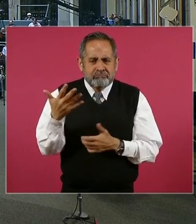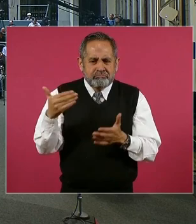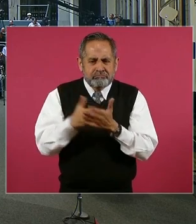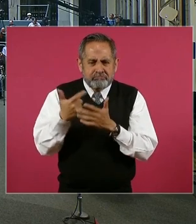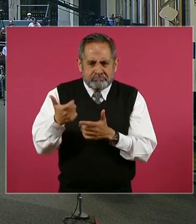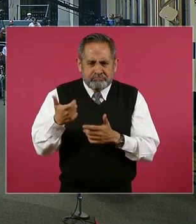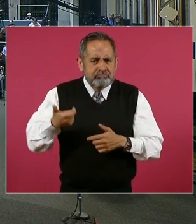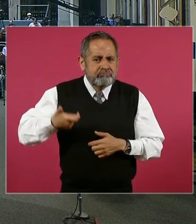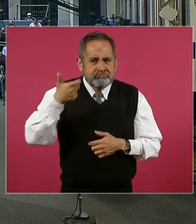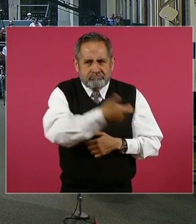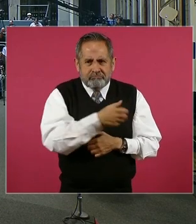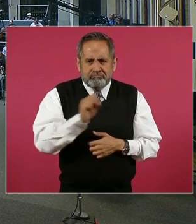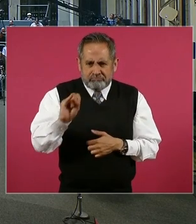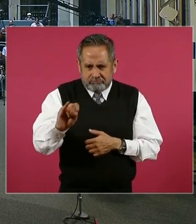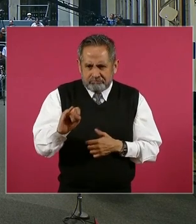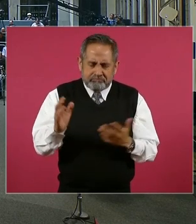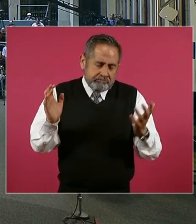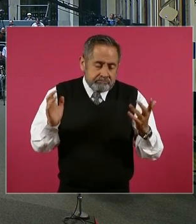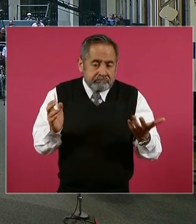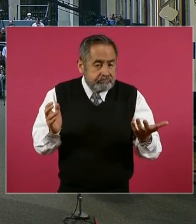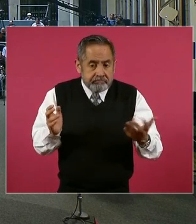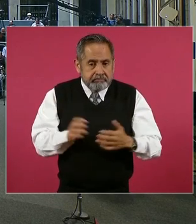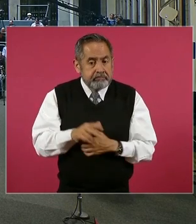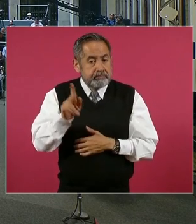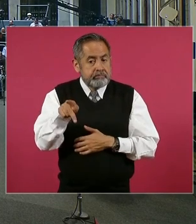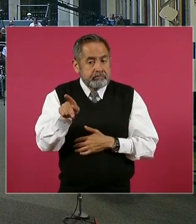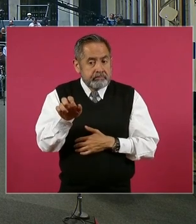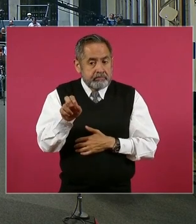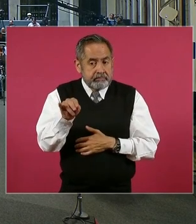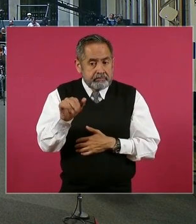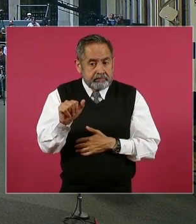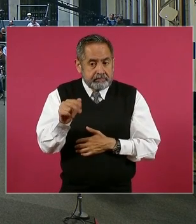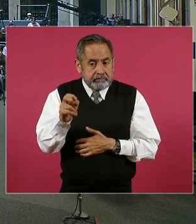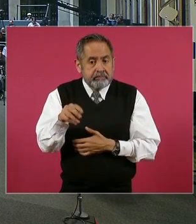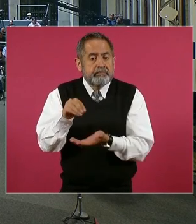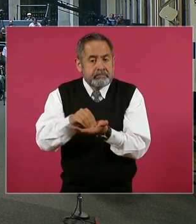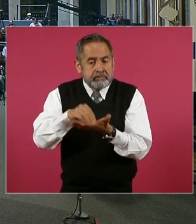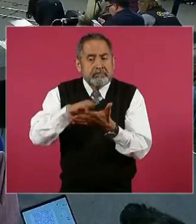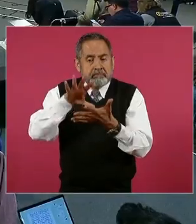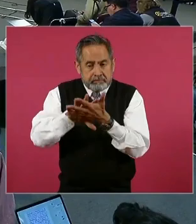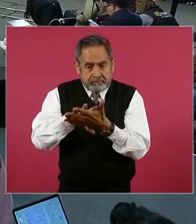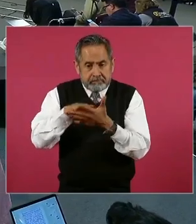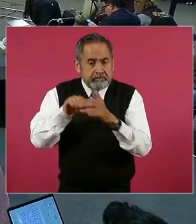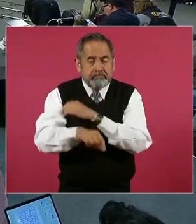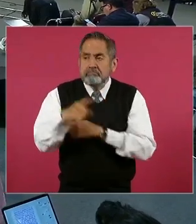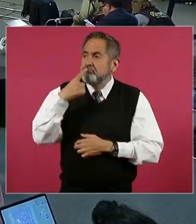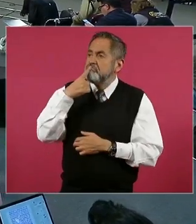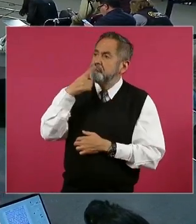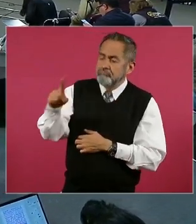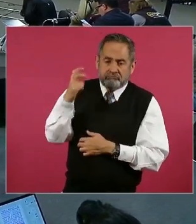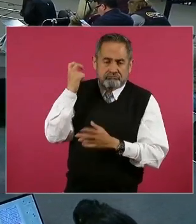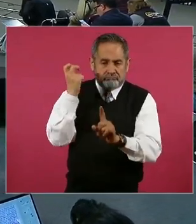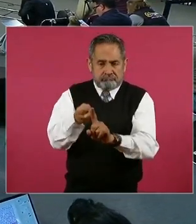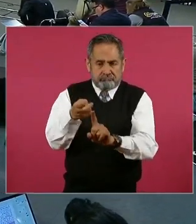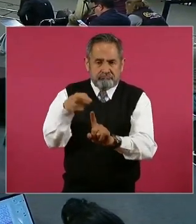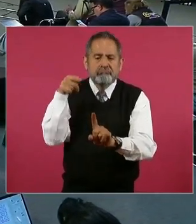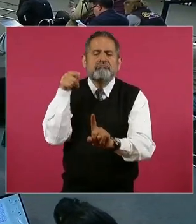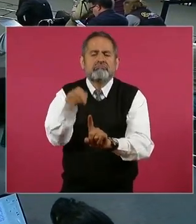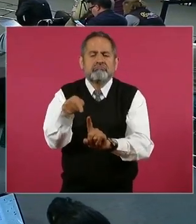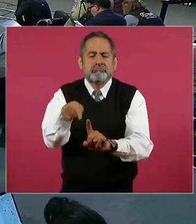pes aproximadamente Kenny Hernández está presa acusada de